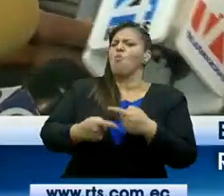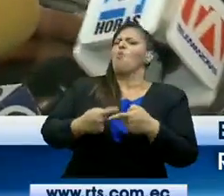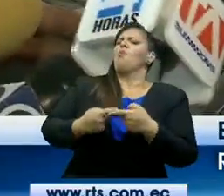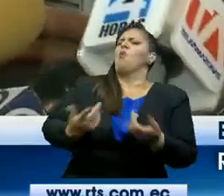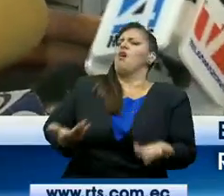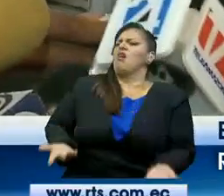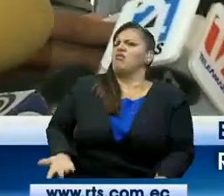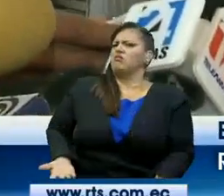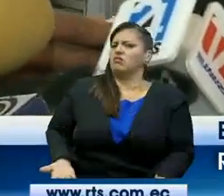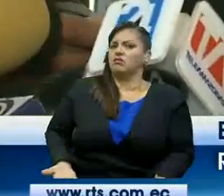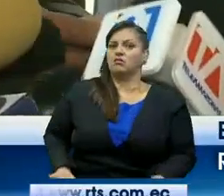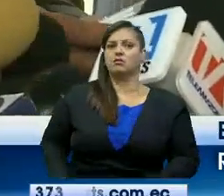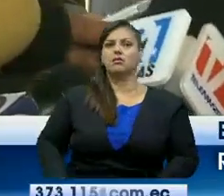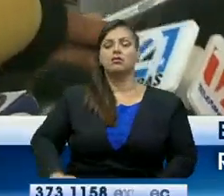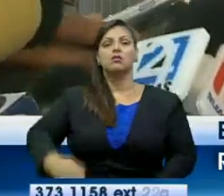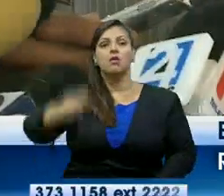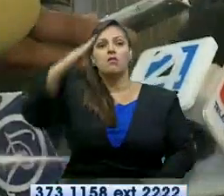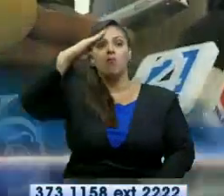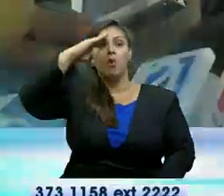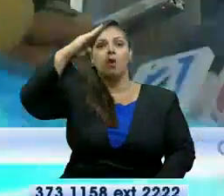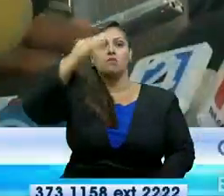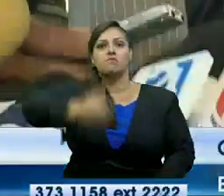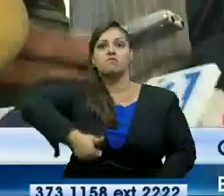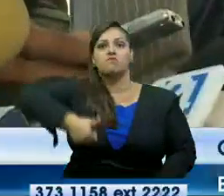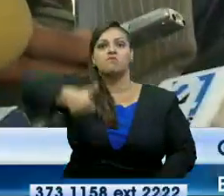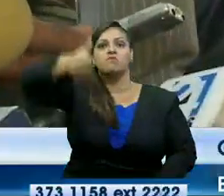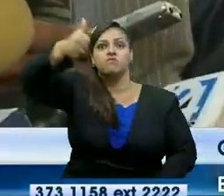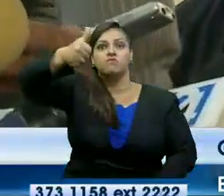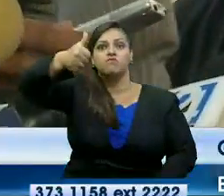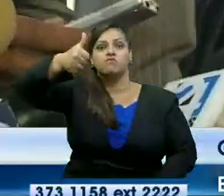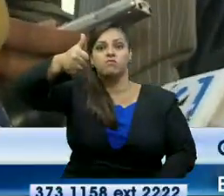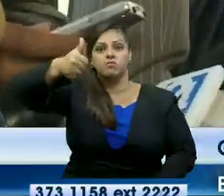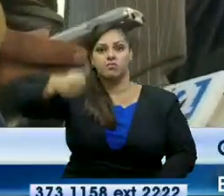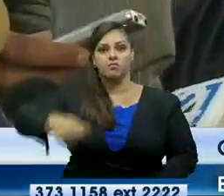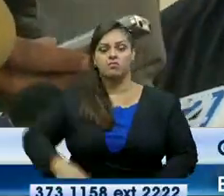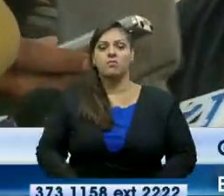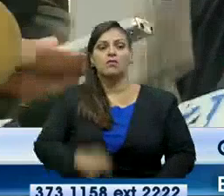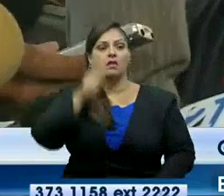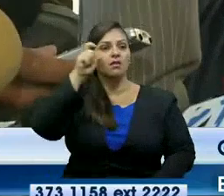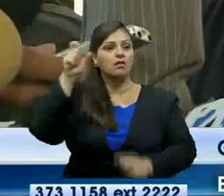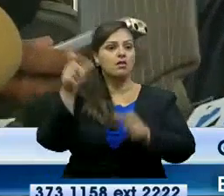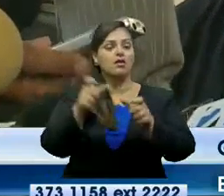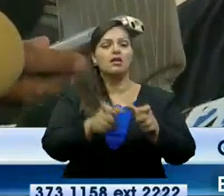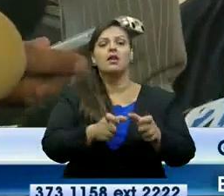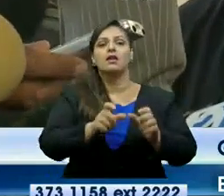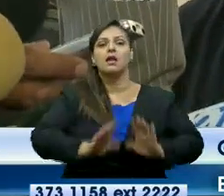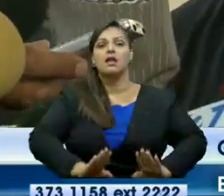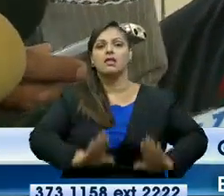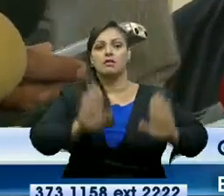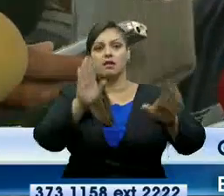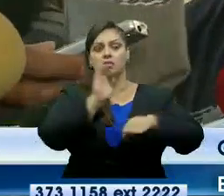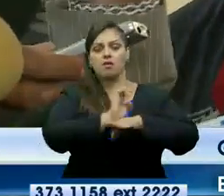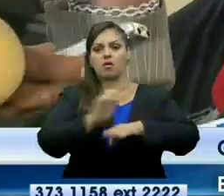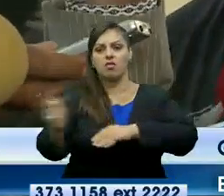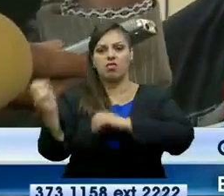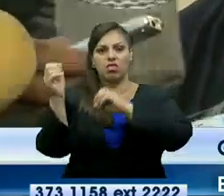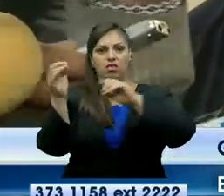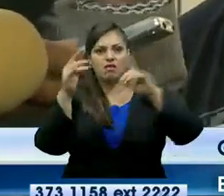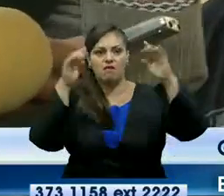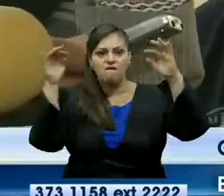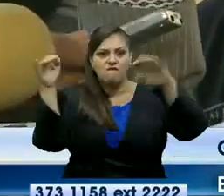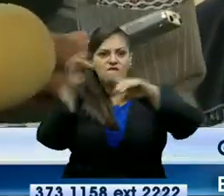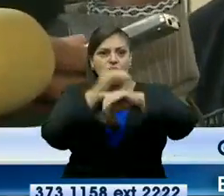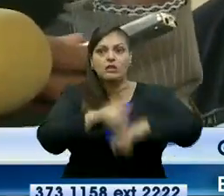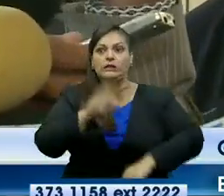El comandante general de la policía engañó a la Fiscalía General del Estado sosteniendo que